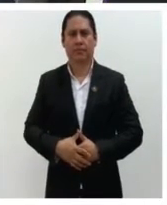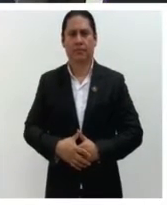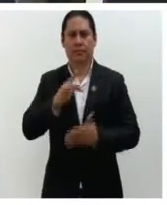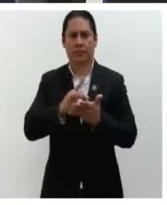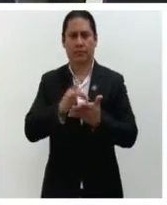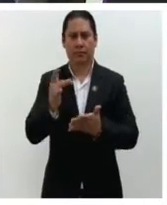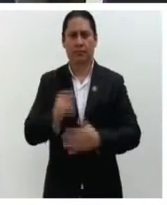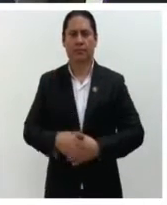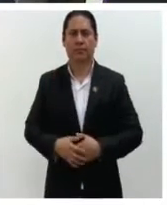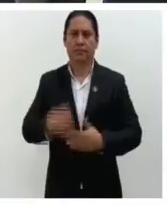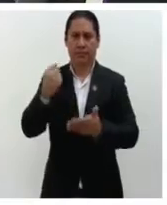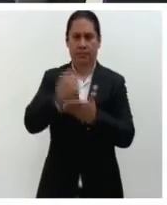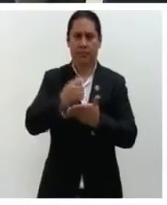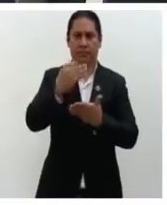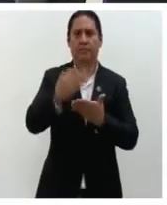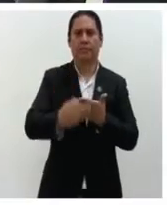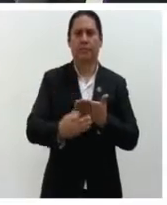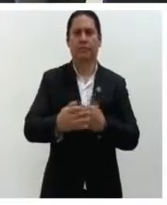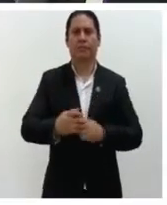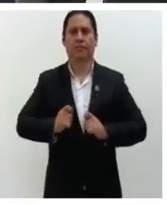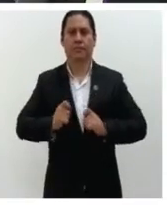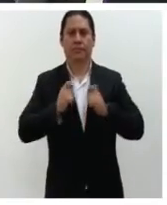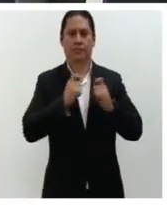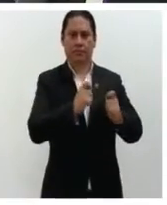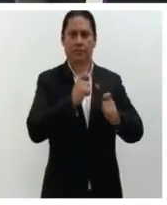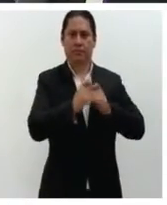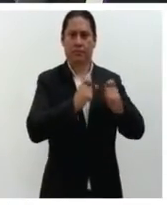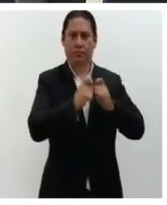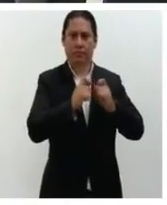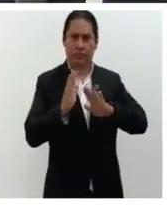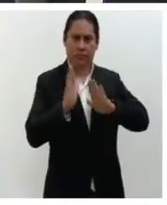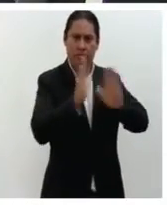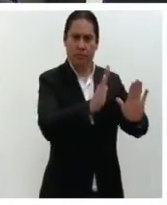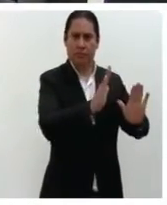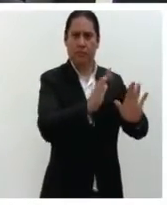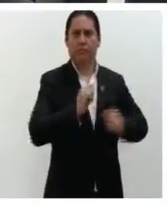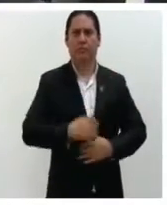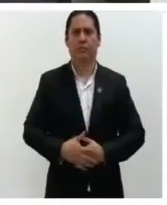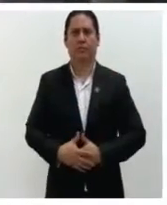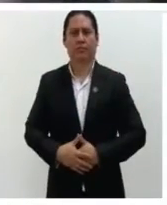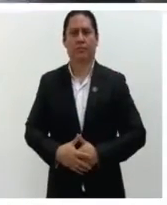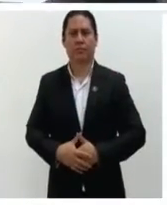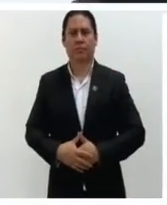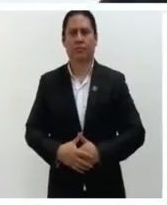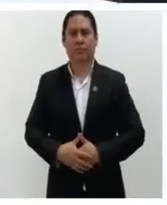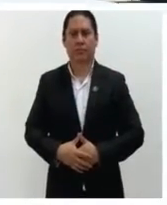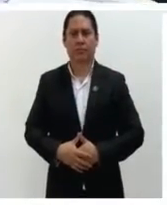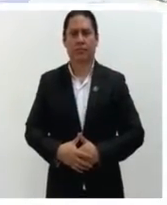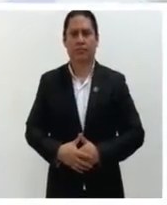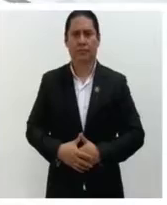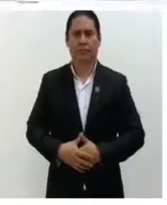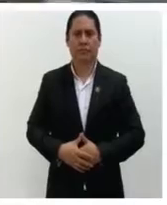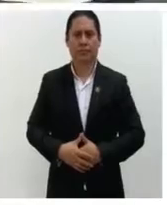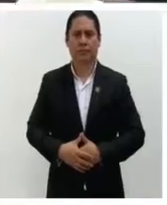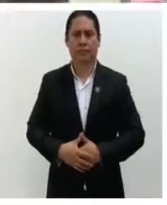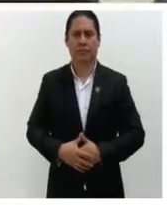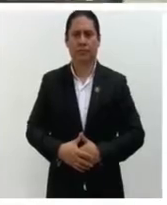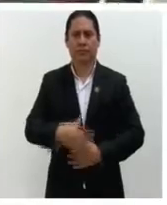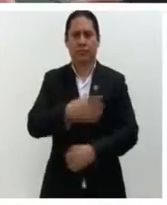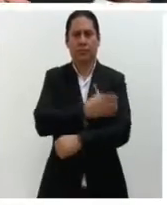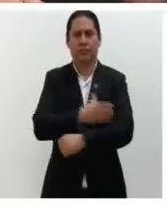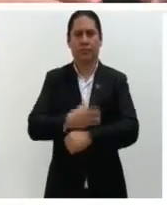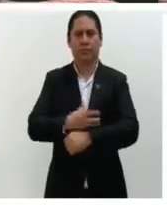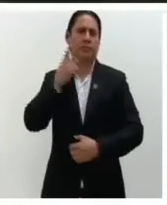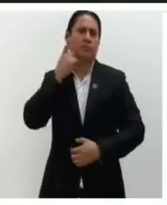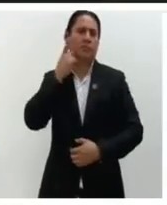Muchas gracias. Aprobado por unanimidad. Córranse los trámites legislativos correspondientes. Compañeras y